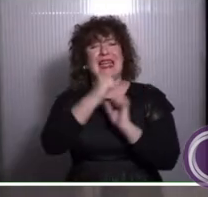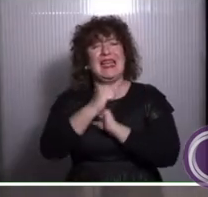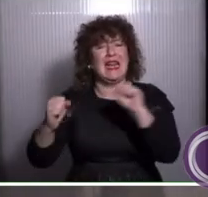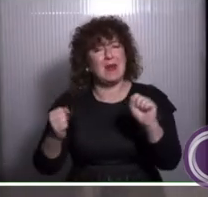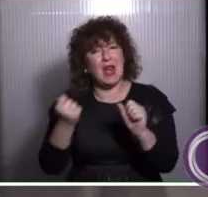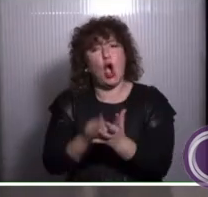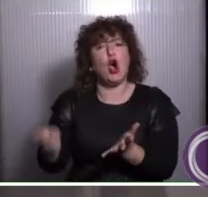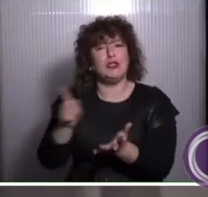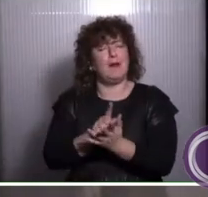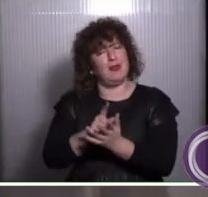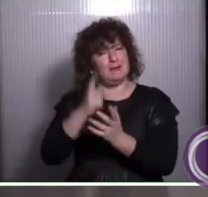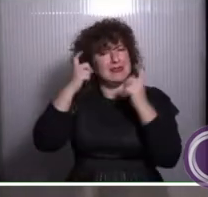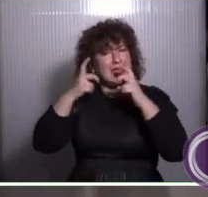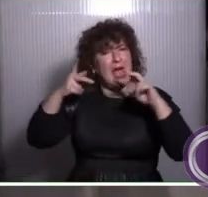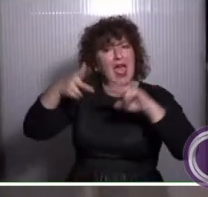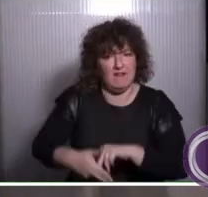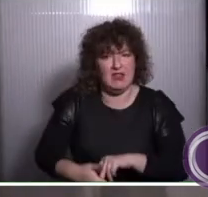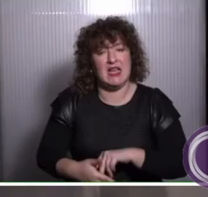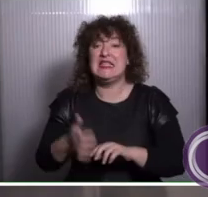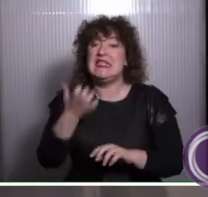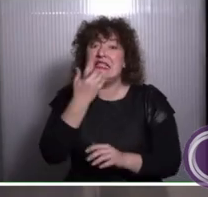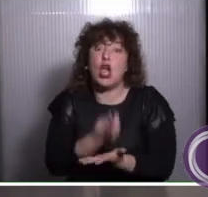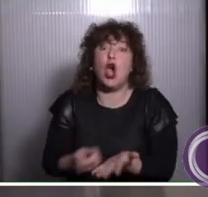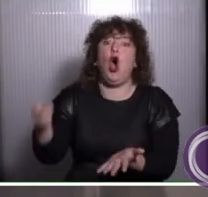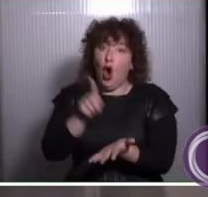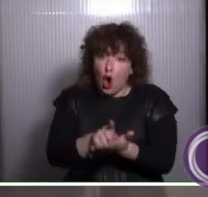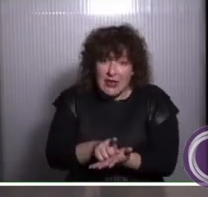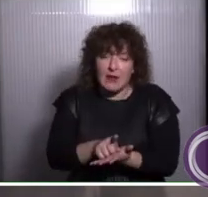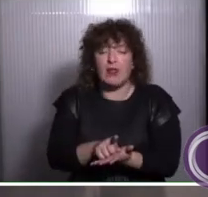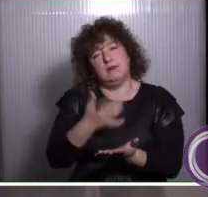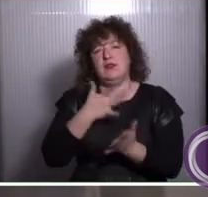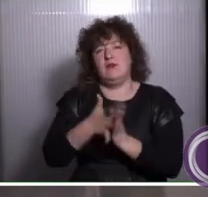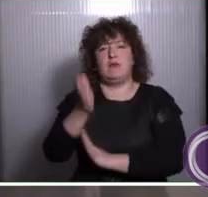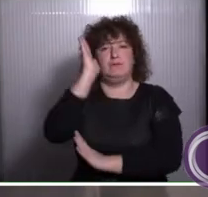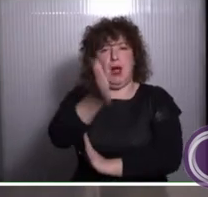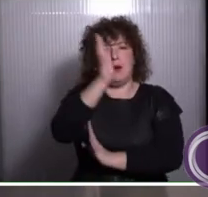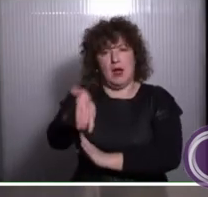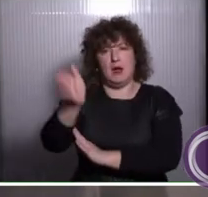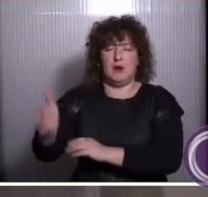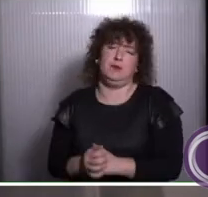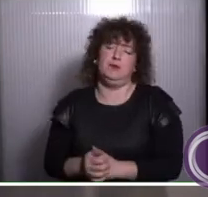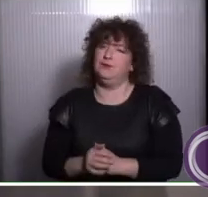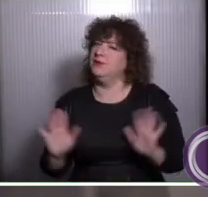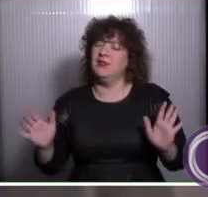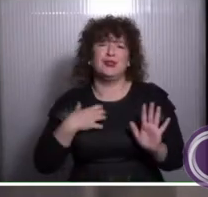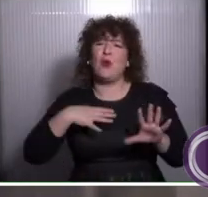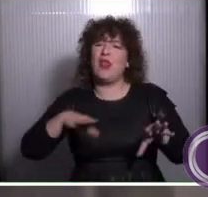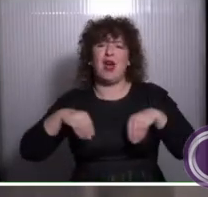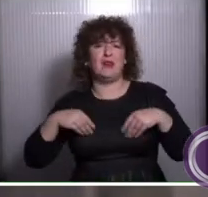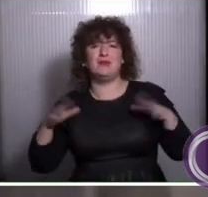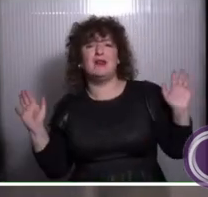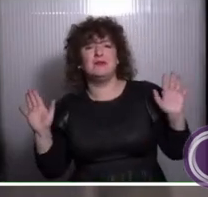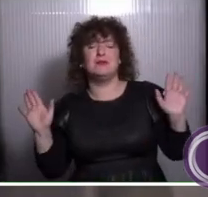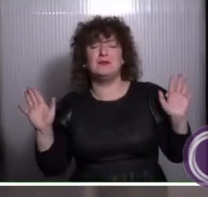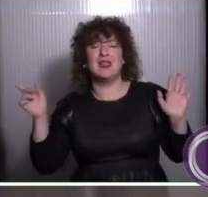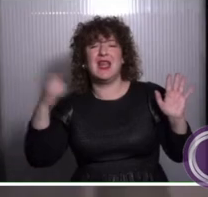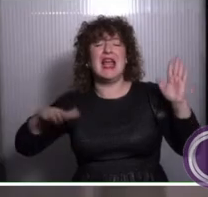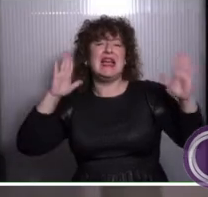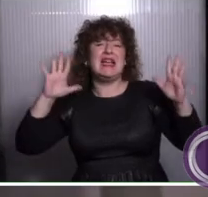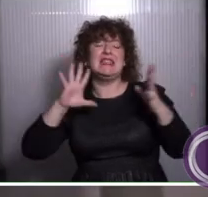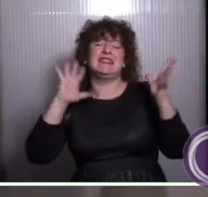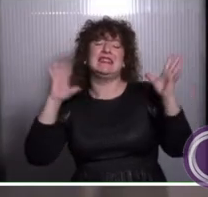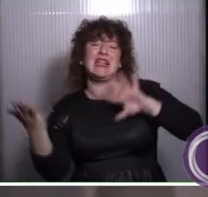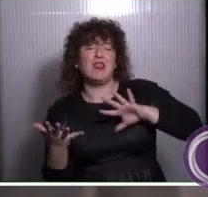crímenes vuelvan a repetirse y, si se repiten, se castiguen. Lo que no es aceptable es decir que el pacto de la